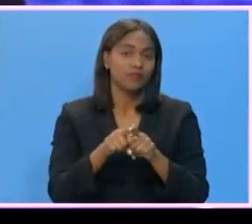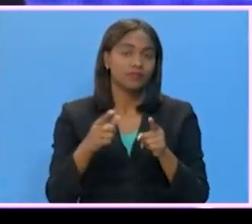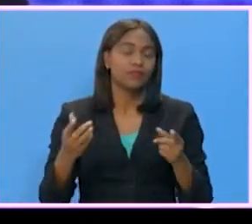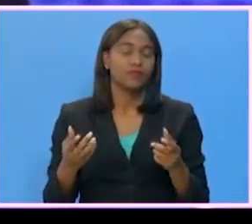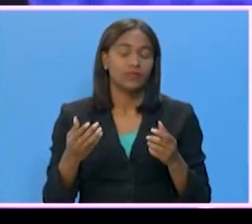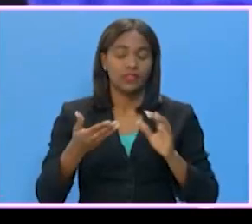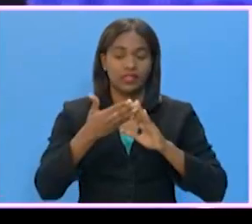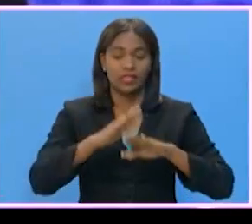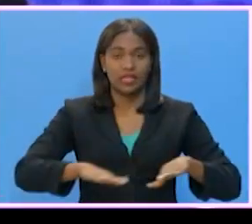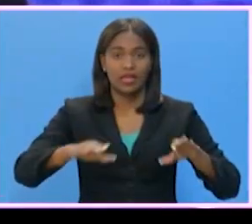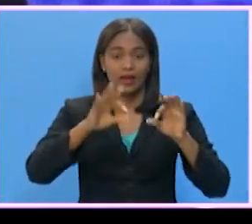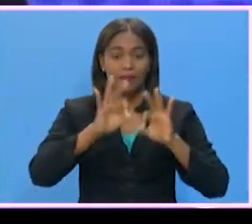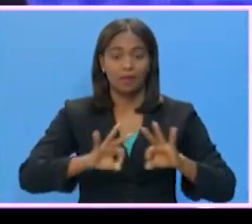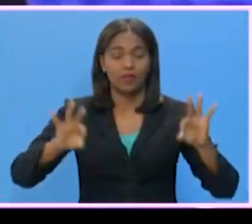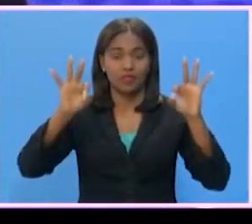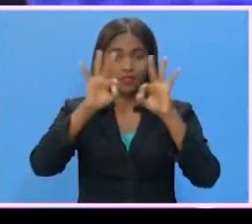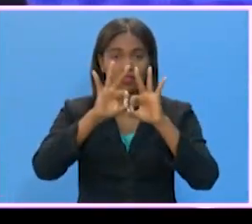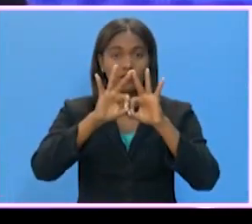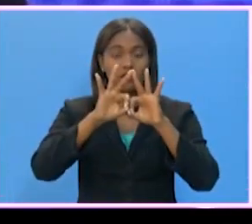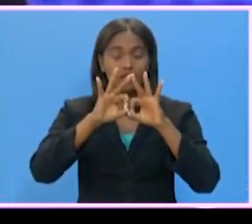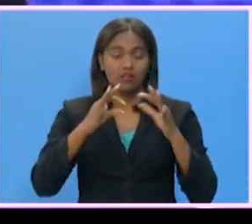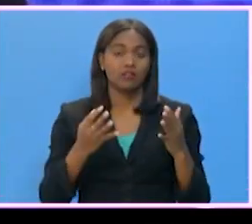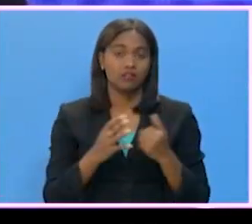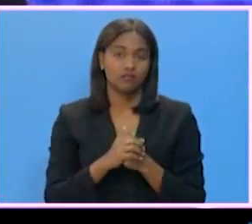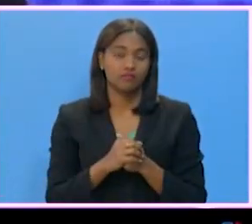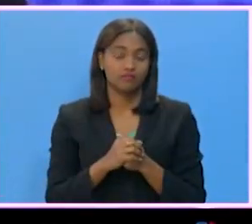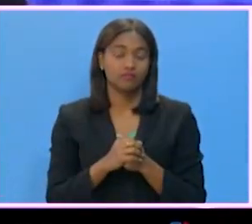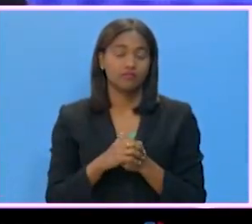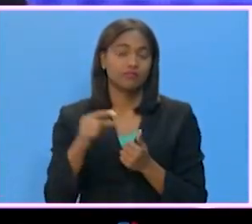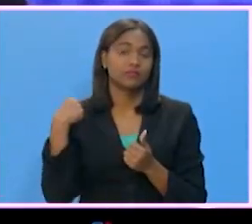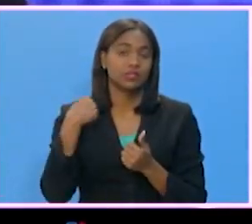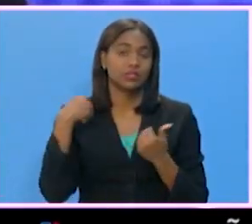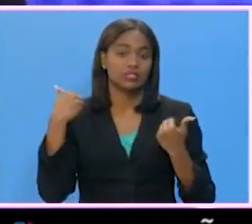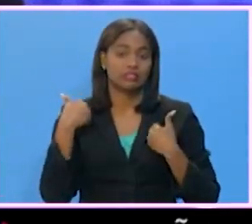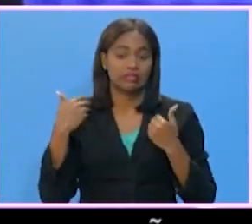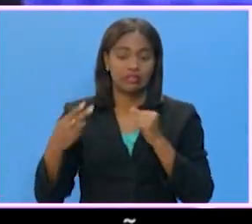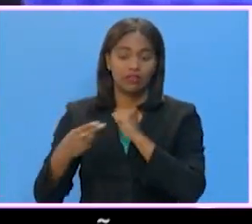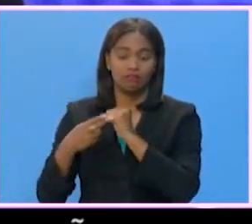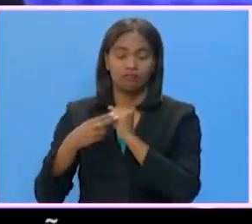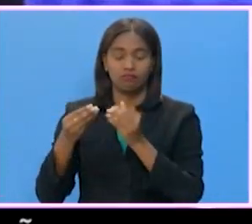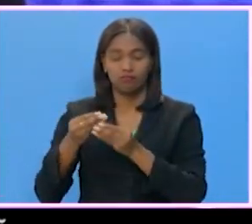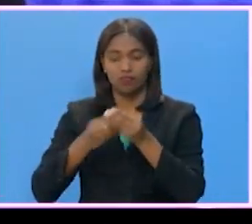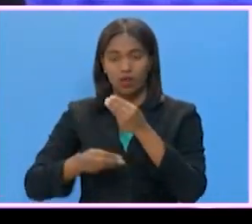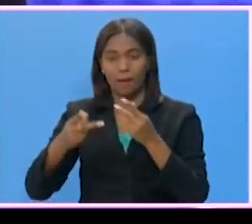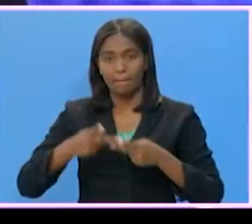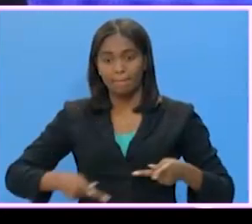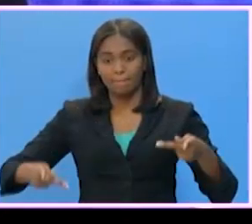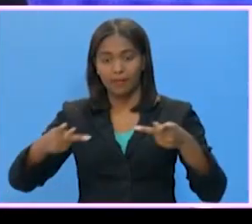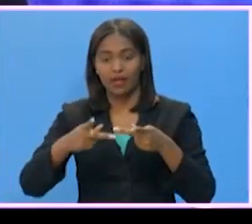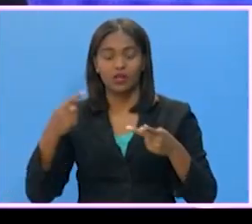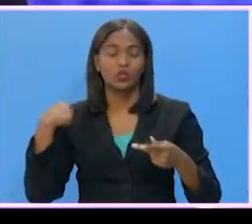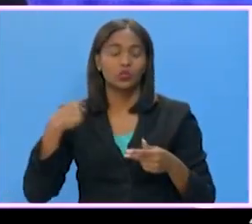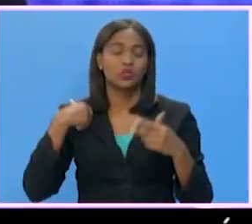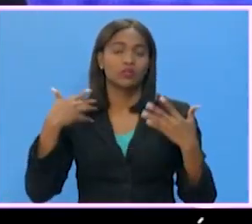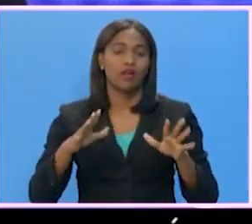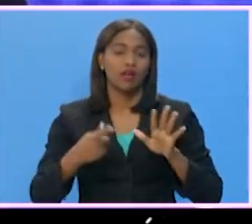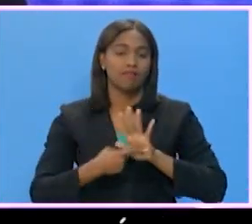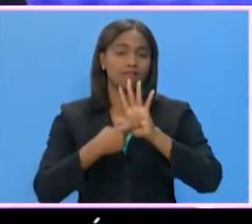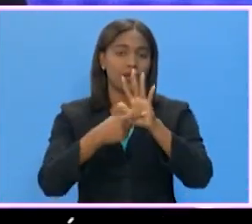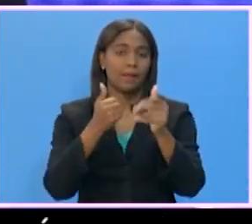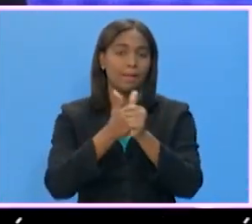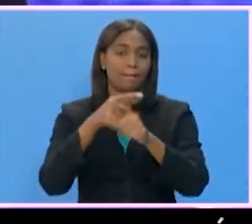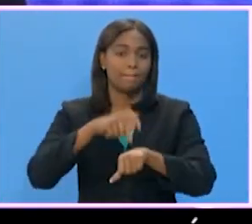con áreas importantes que tenemos de reservas naturales, de parques, que lo hemos, al mismo tiempo